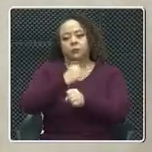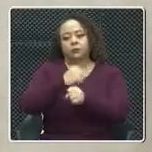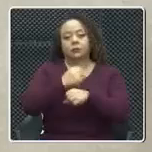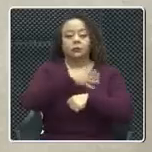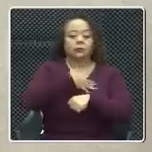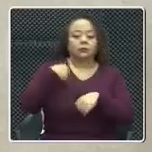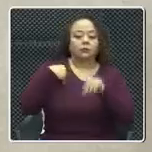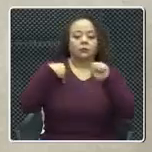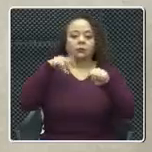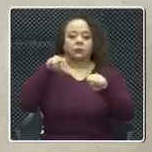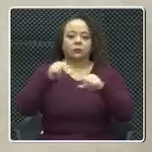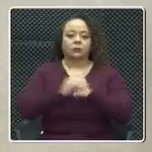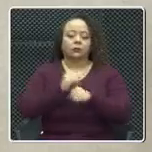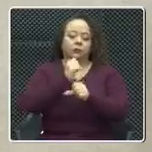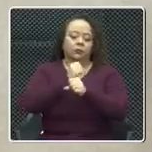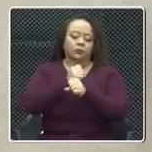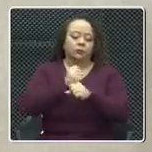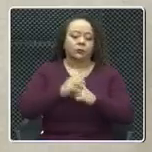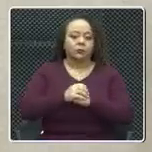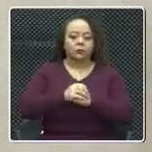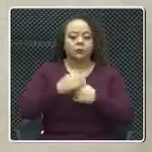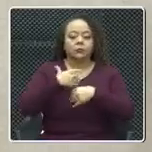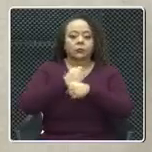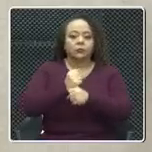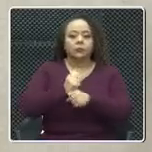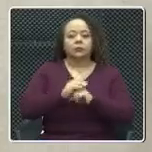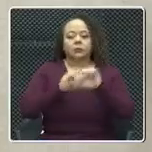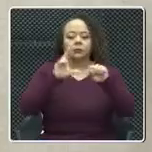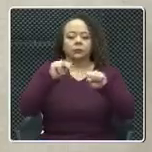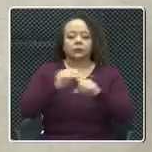le gusta o no le gusta al trabajador lo que está haciendo.